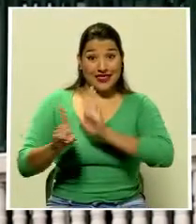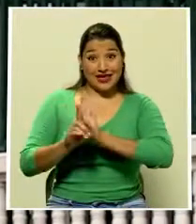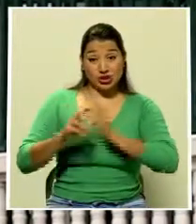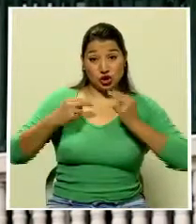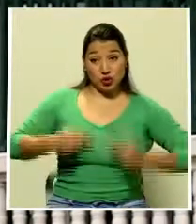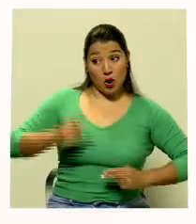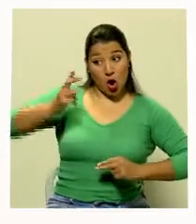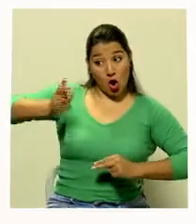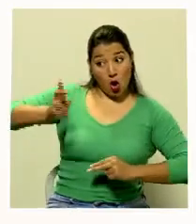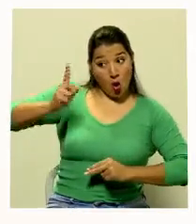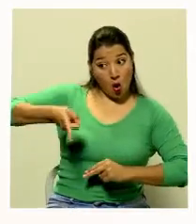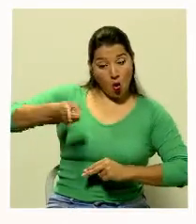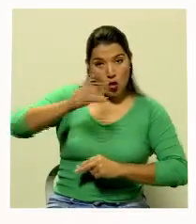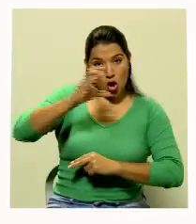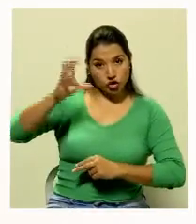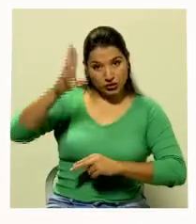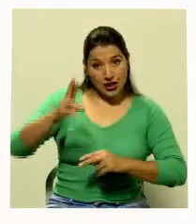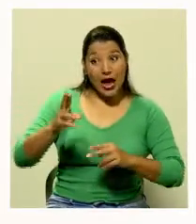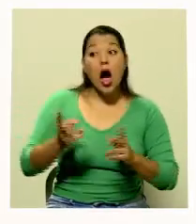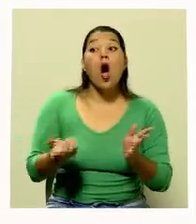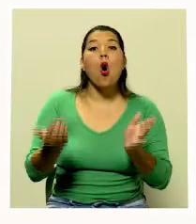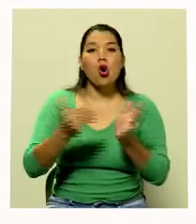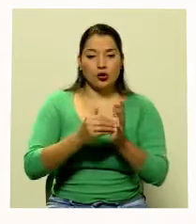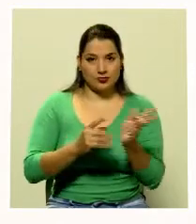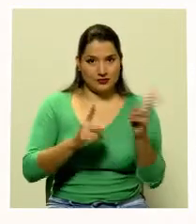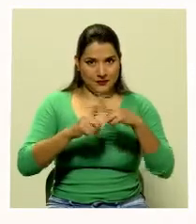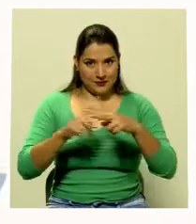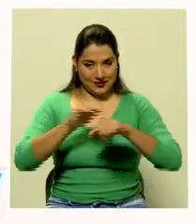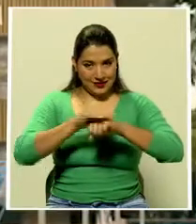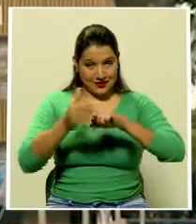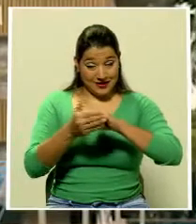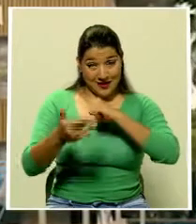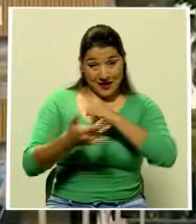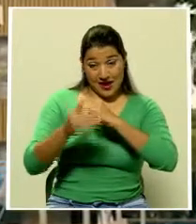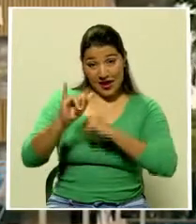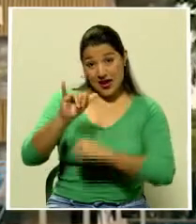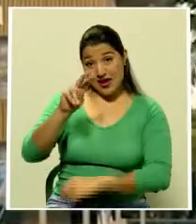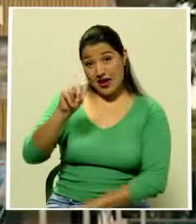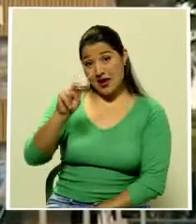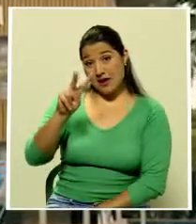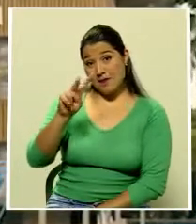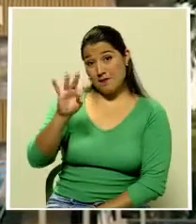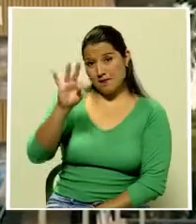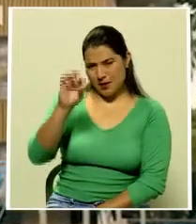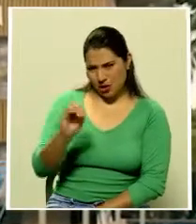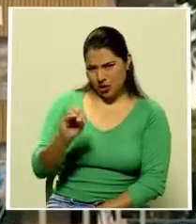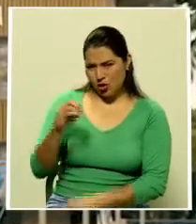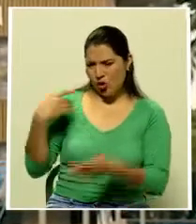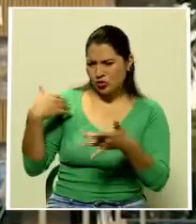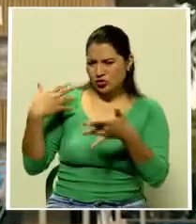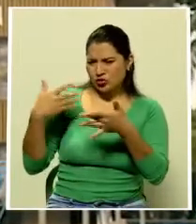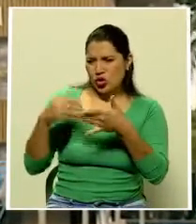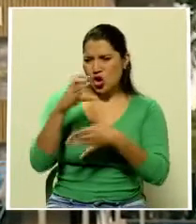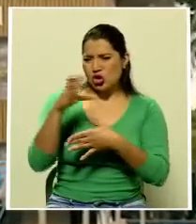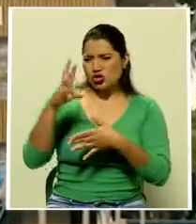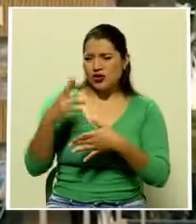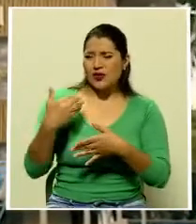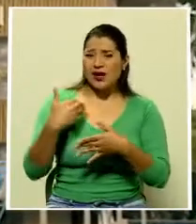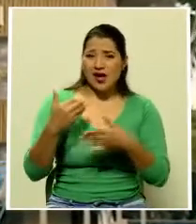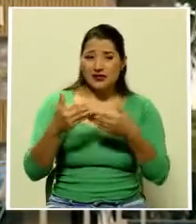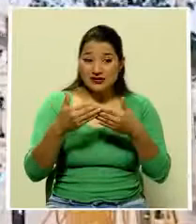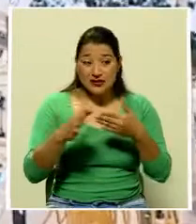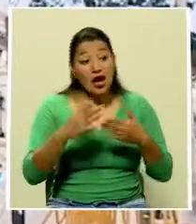Estado costarricense a habilitar de nuevo la fecundación in vitro en el 2012, Costa Rica recorrió un largo camino de trabas entre